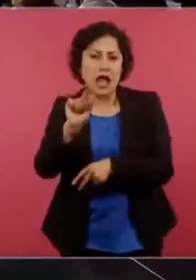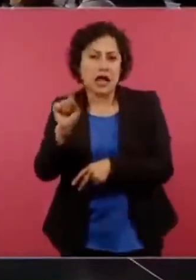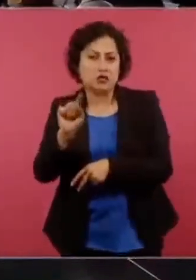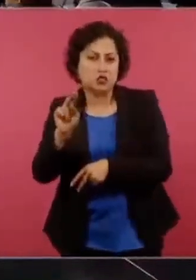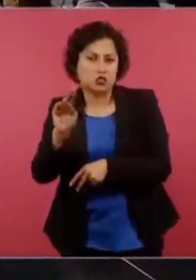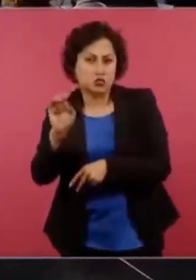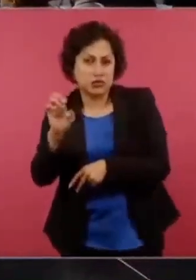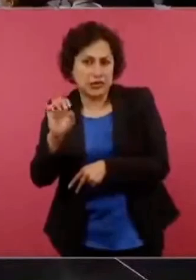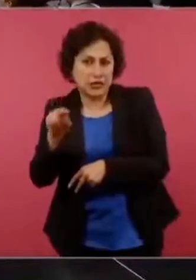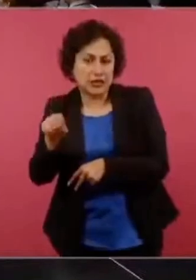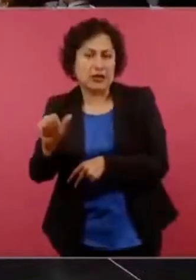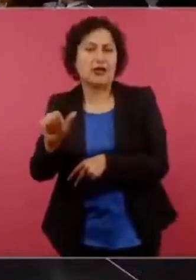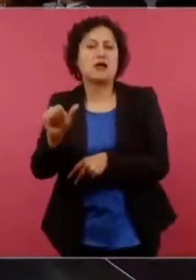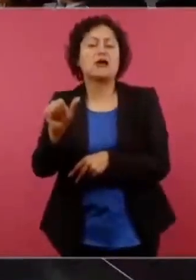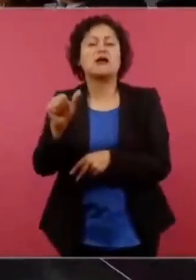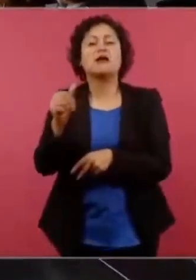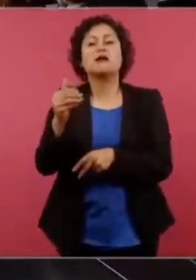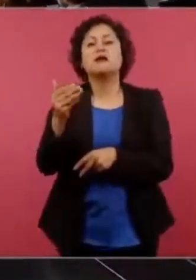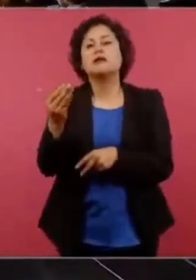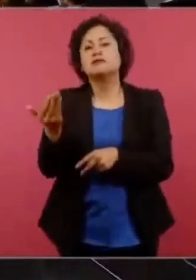Urestegui,